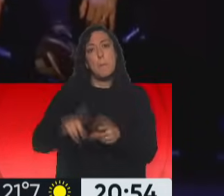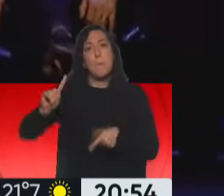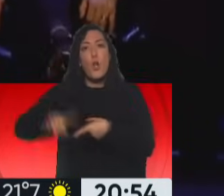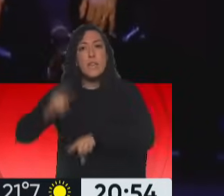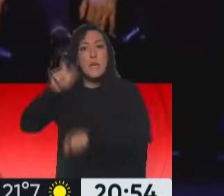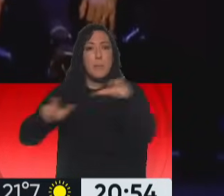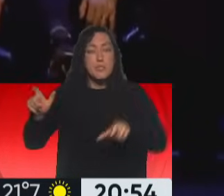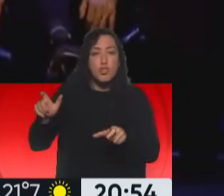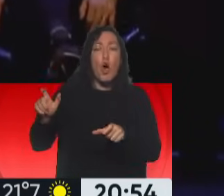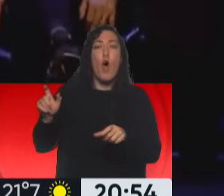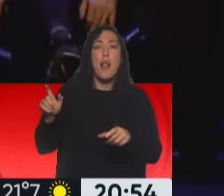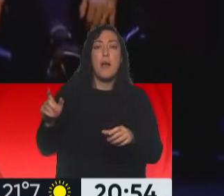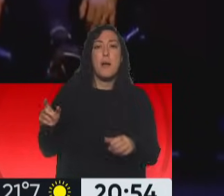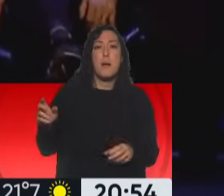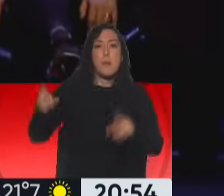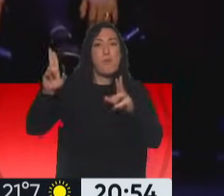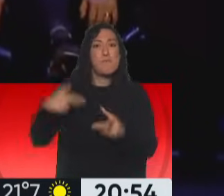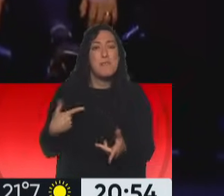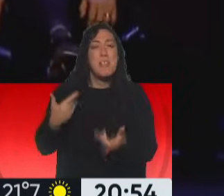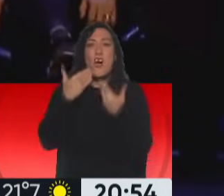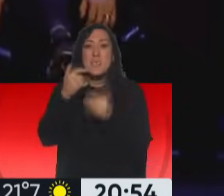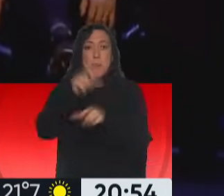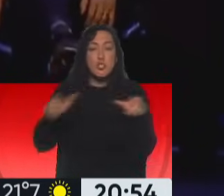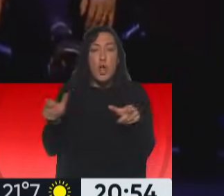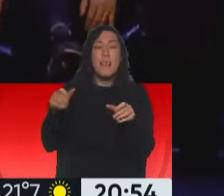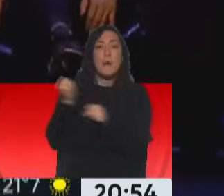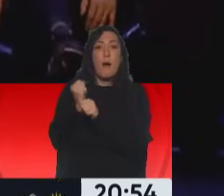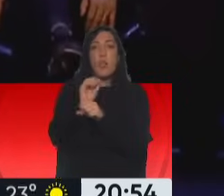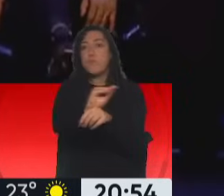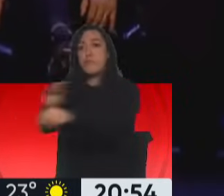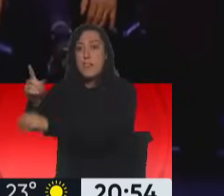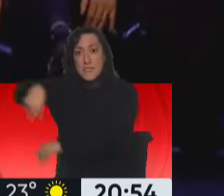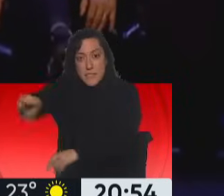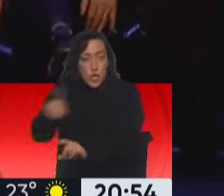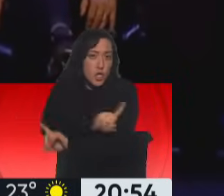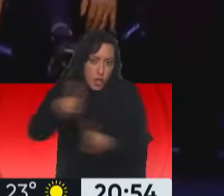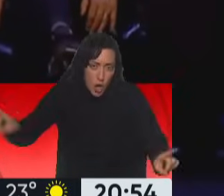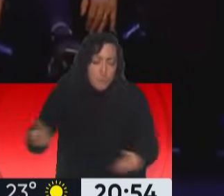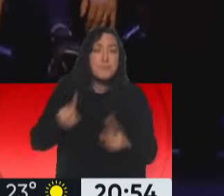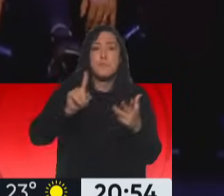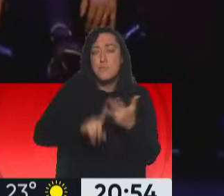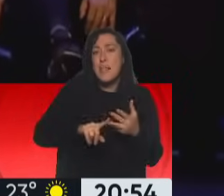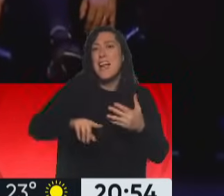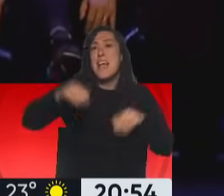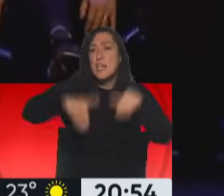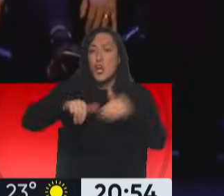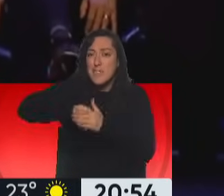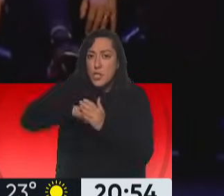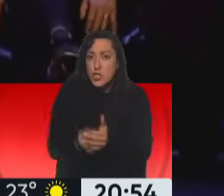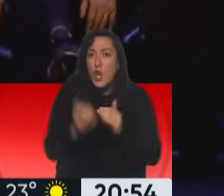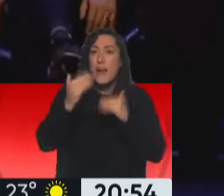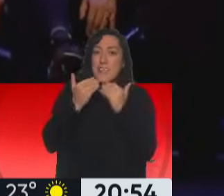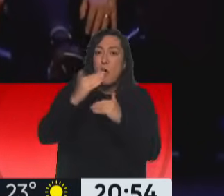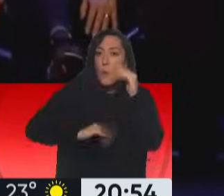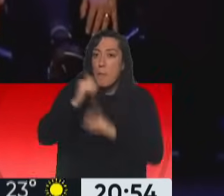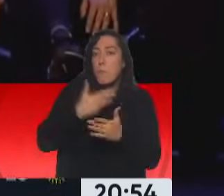política sustentados con el sudor del que trabaja. Nunca más a la obra permanente extorsión electoral mediante la obra pública